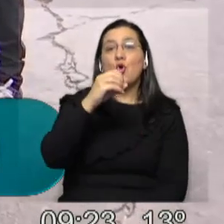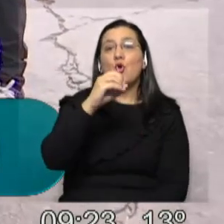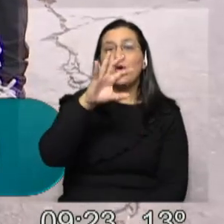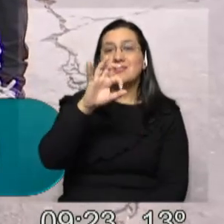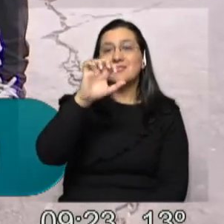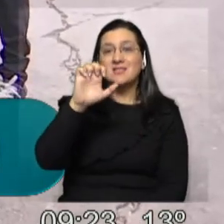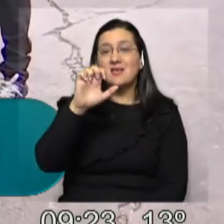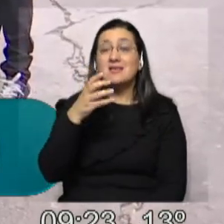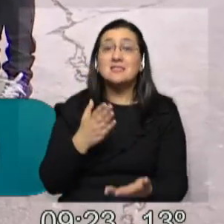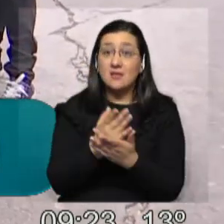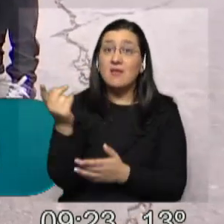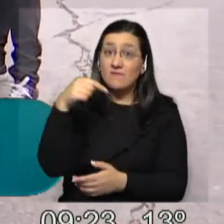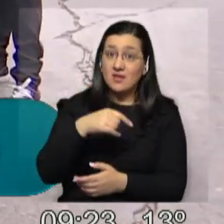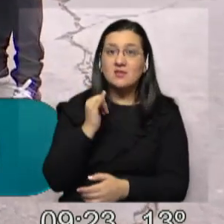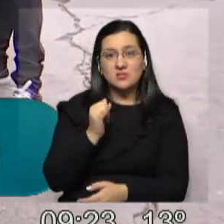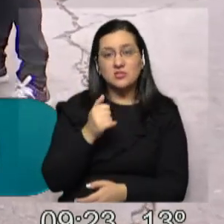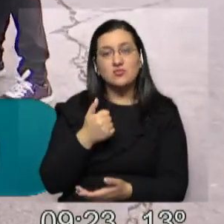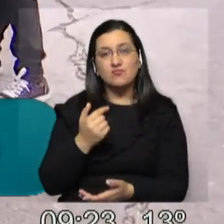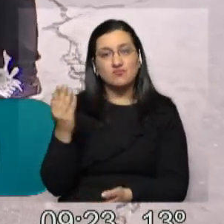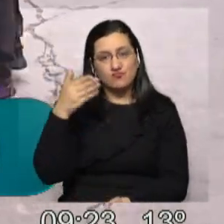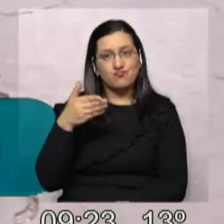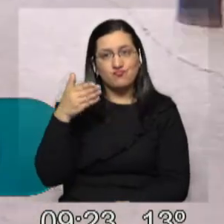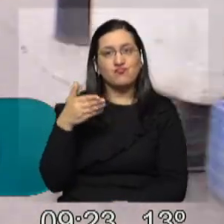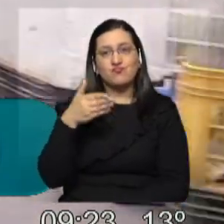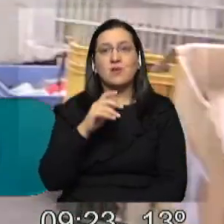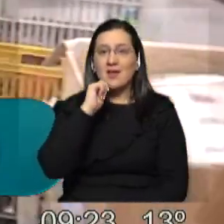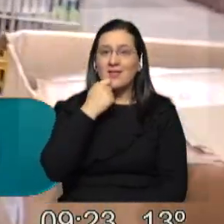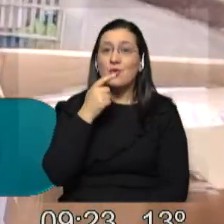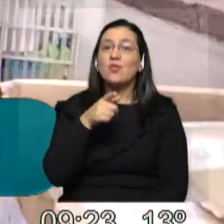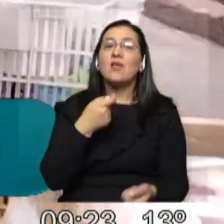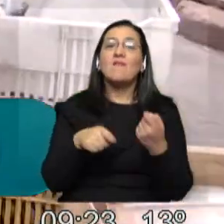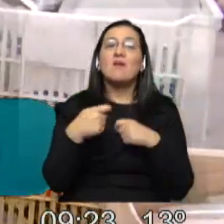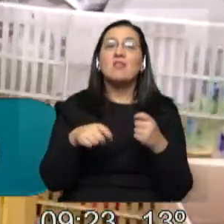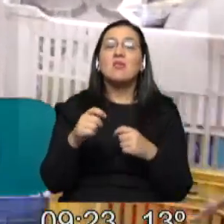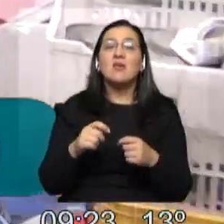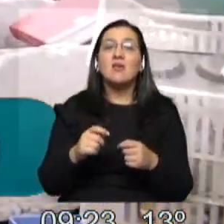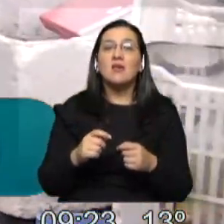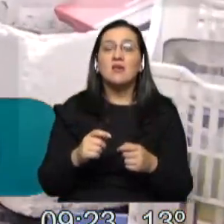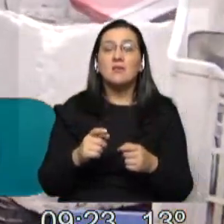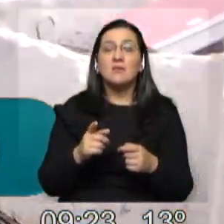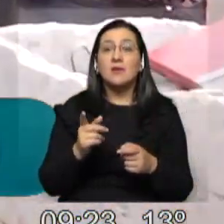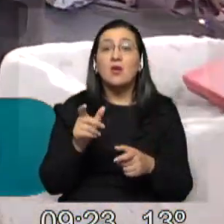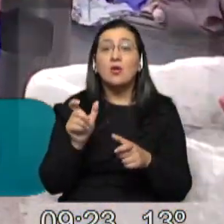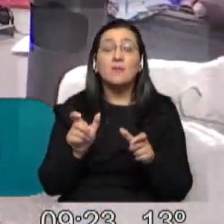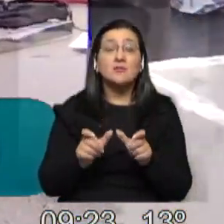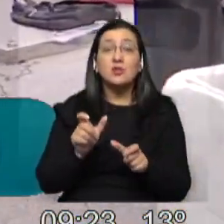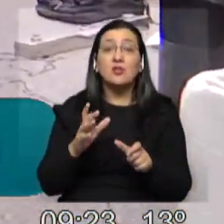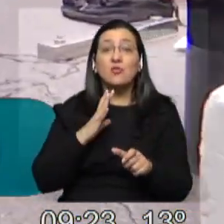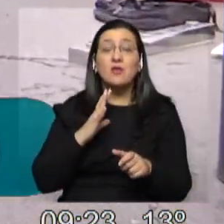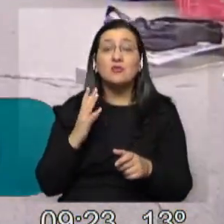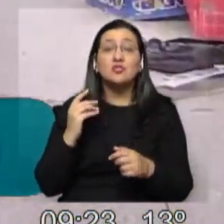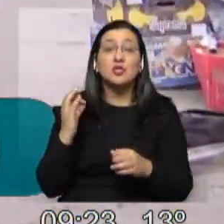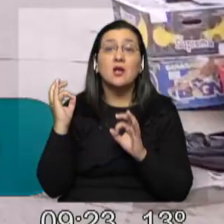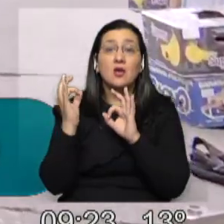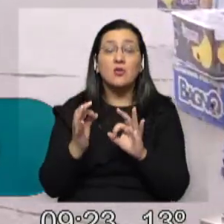José, acá viene siempre a este puesto. Acá estoy siempre. Qué lindo, José. Bueno, ¿qué está vendiendo, José, rapidito? Para los que no vienen y que van a venir, ¿qué tiene a la venta?